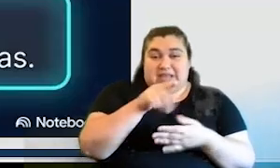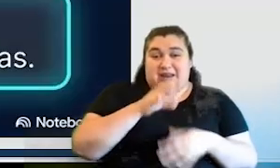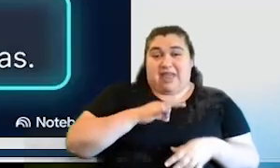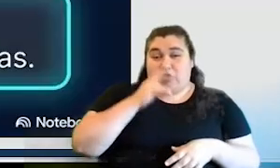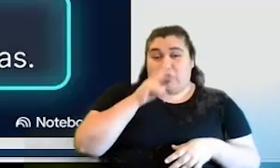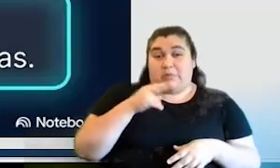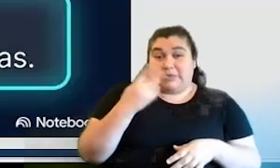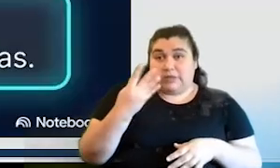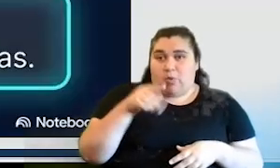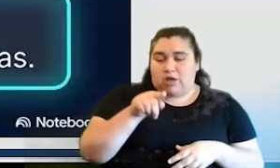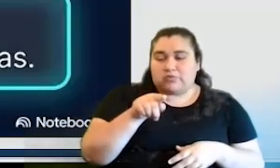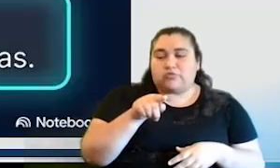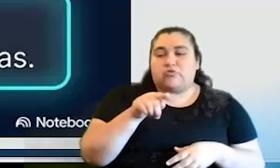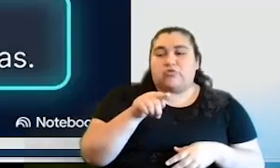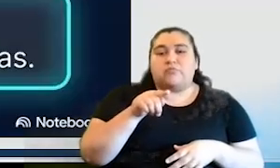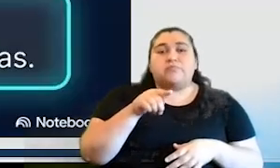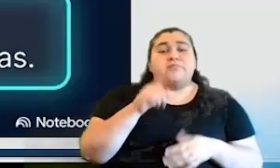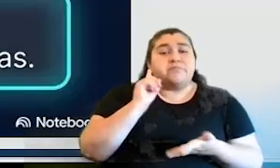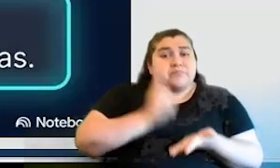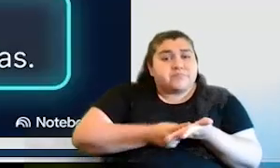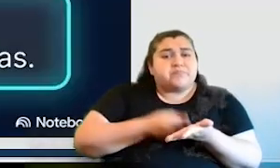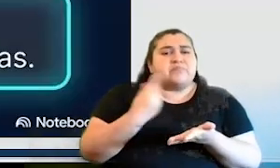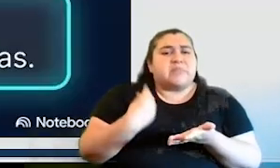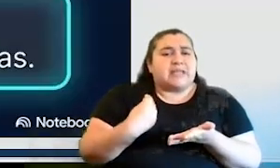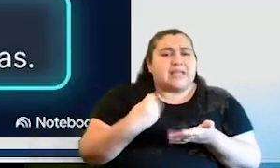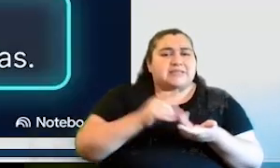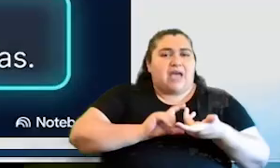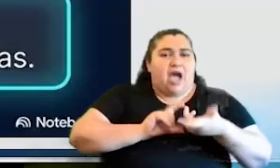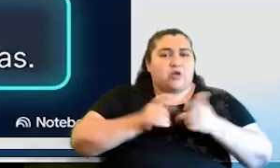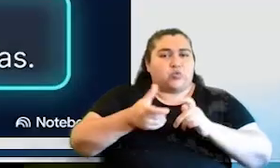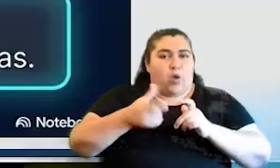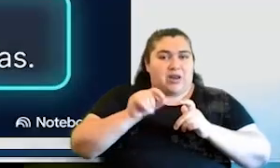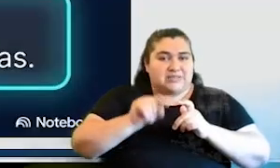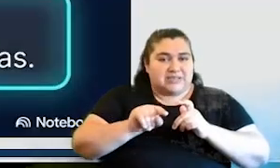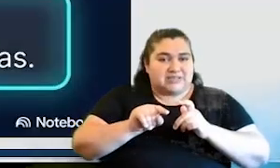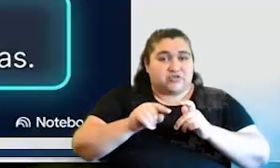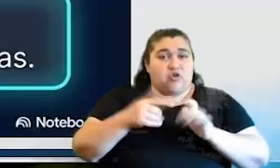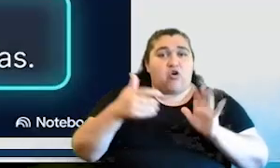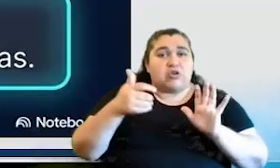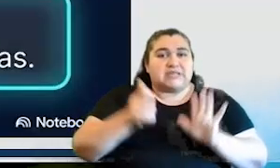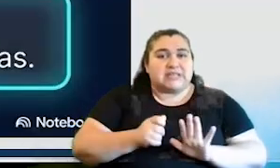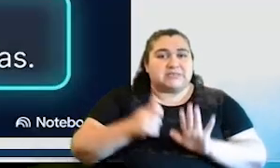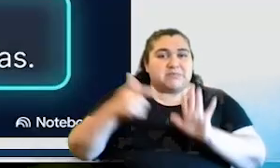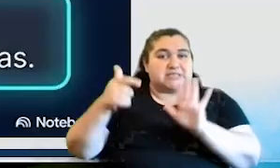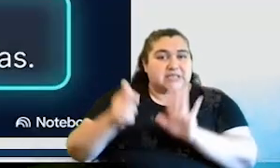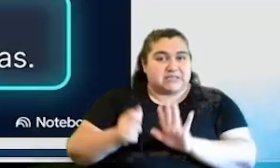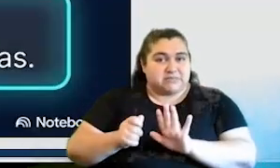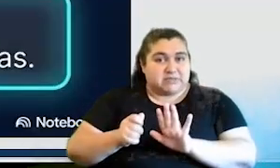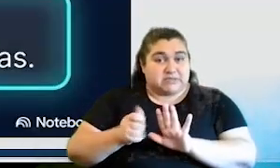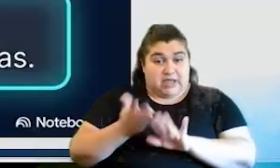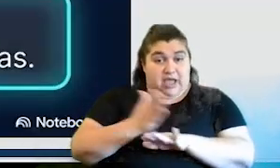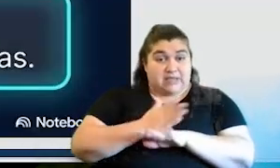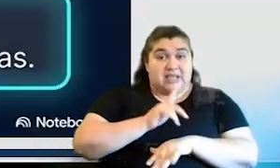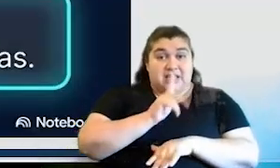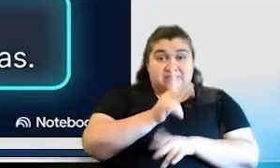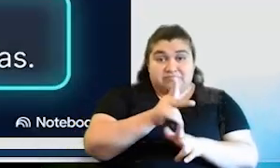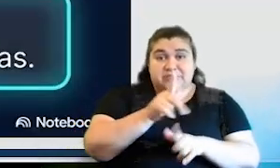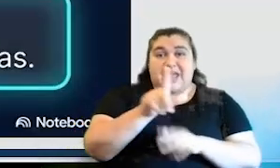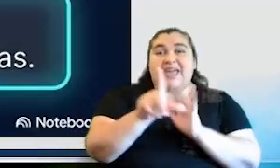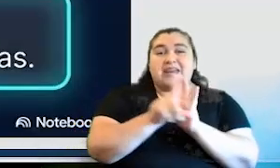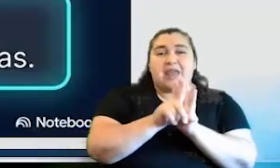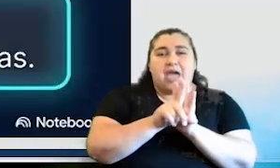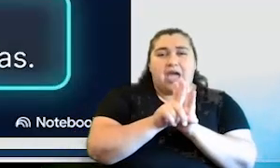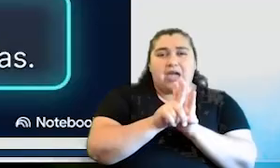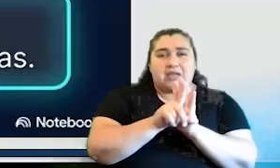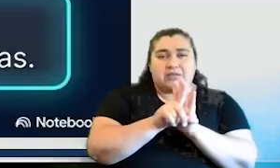2024 estableció una actualización semestral. La ley que yo mencioné, en forma